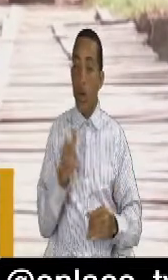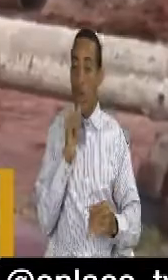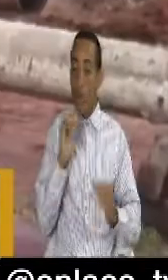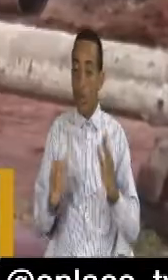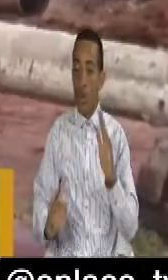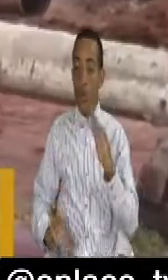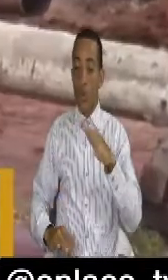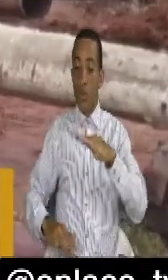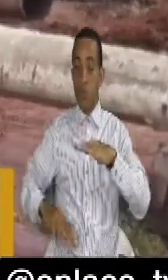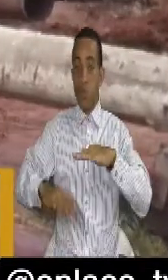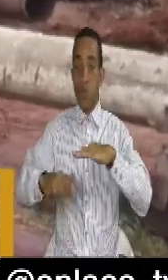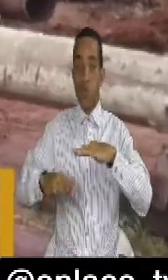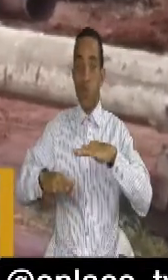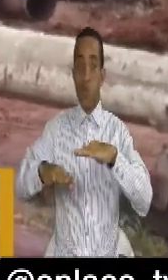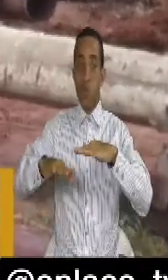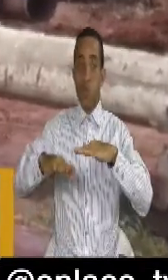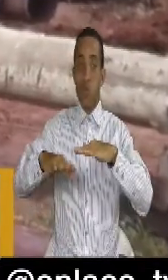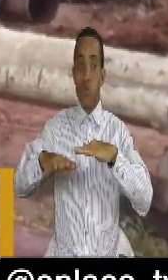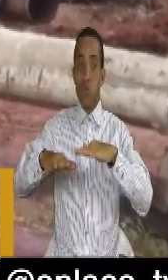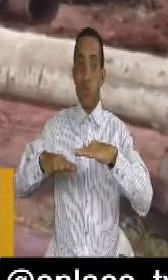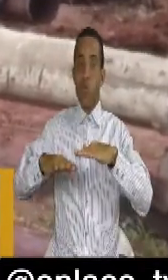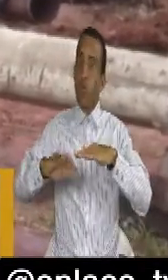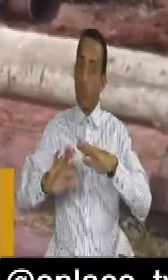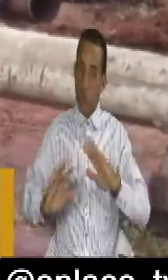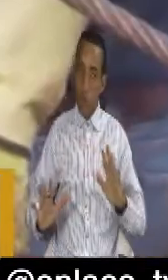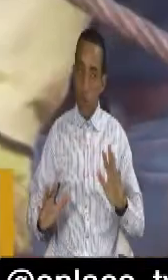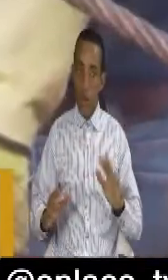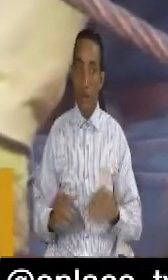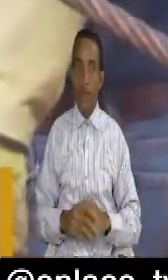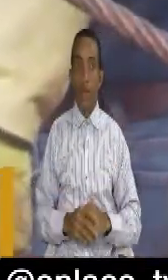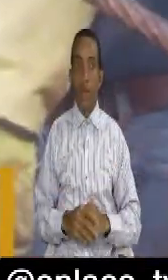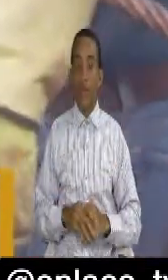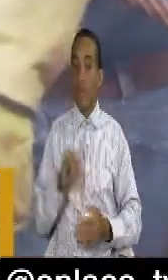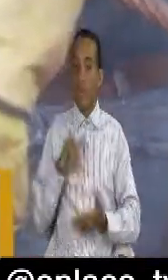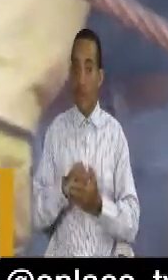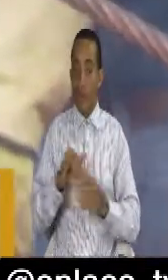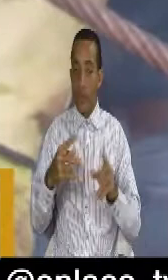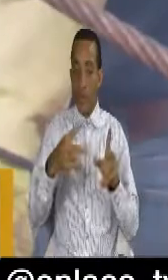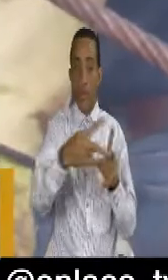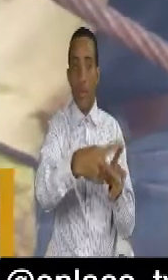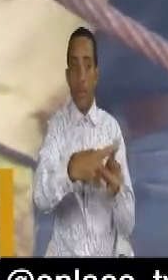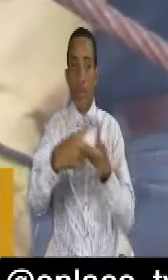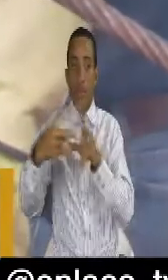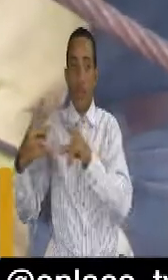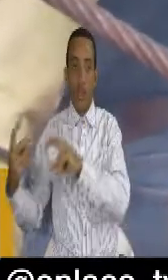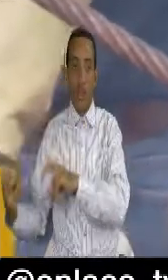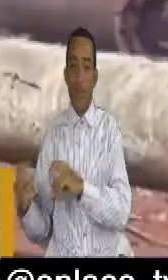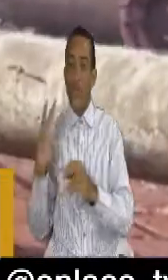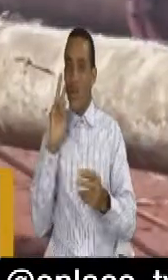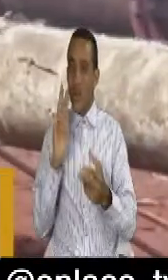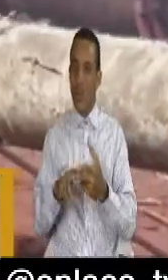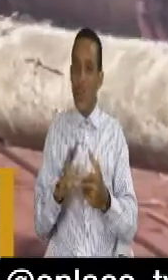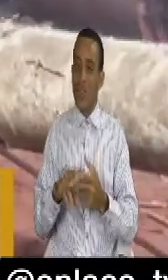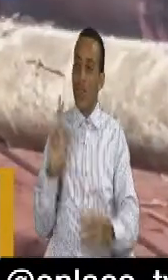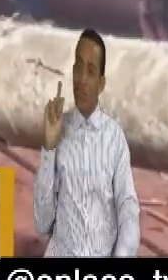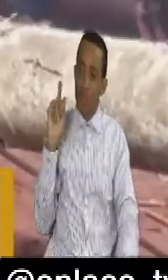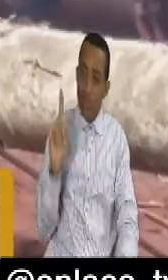muy encima, ¿sí? Y de igual manera pues el puente tiene ya, desde que lo conozco, 50